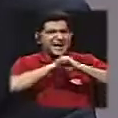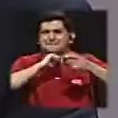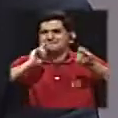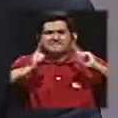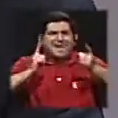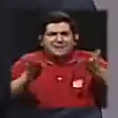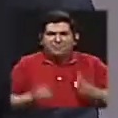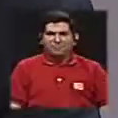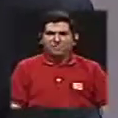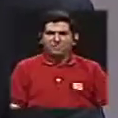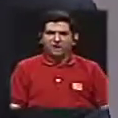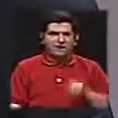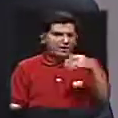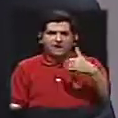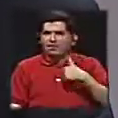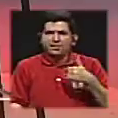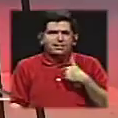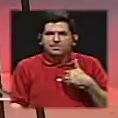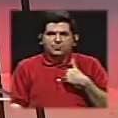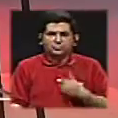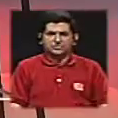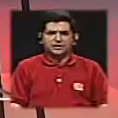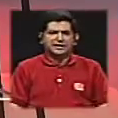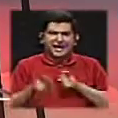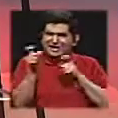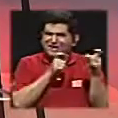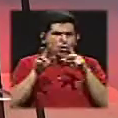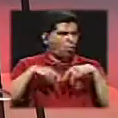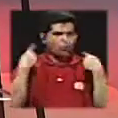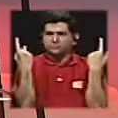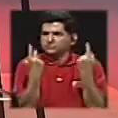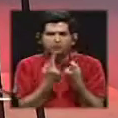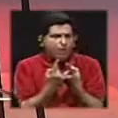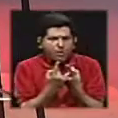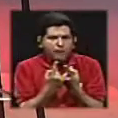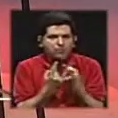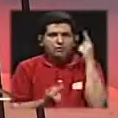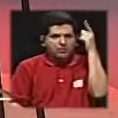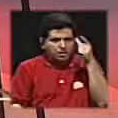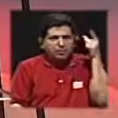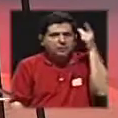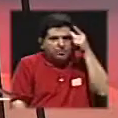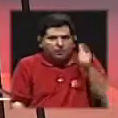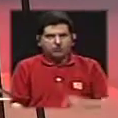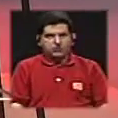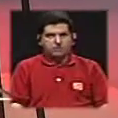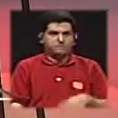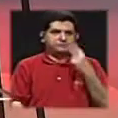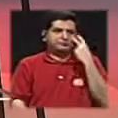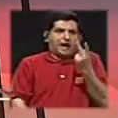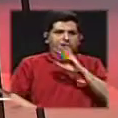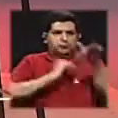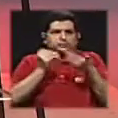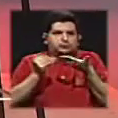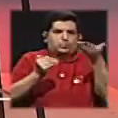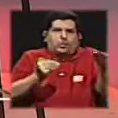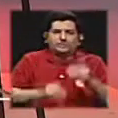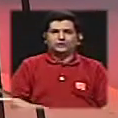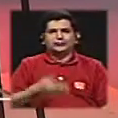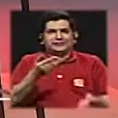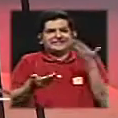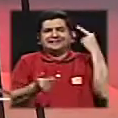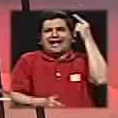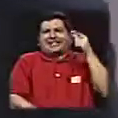esa donde él no estaba, bueno, teniendo control del partido y que evidentemente, vamos a ver, con todos esos elementos, casi